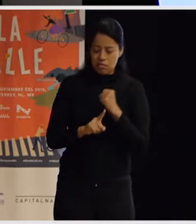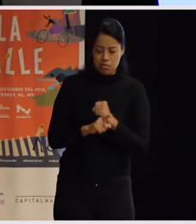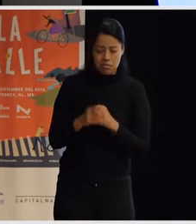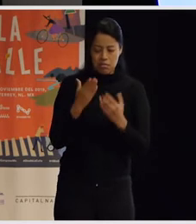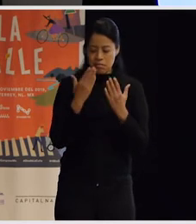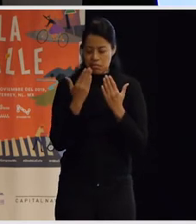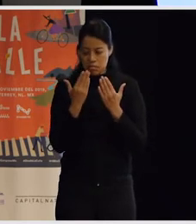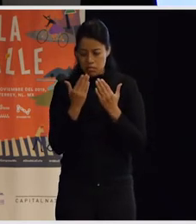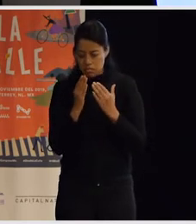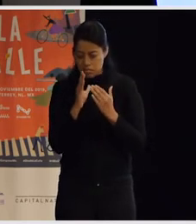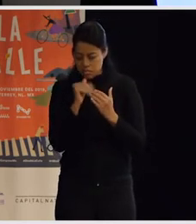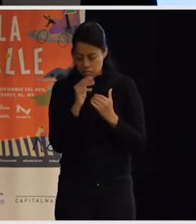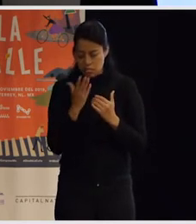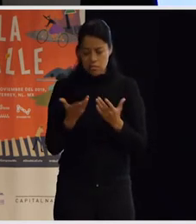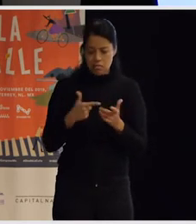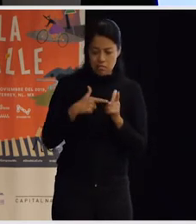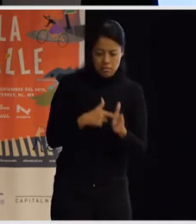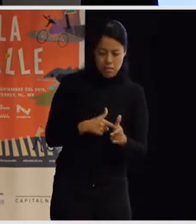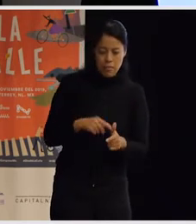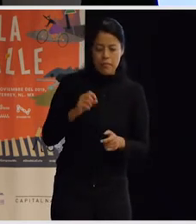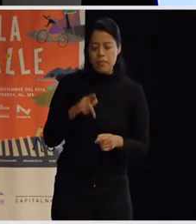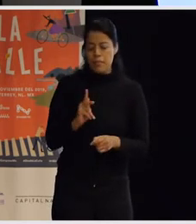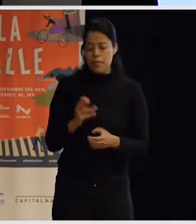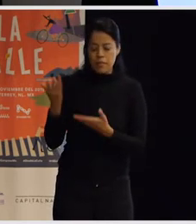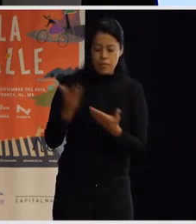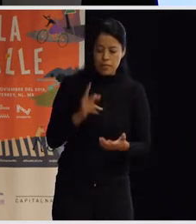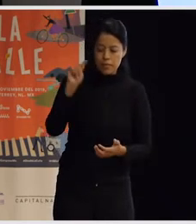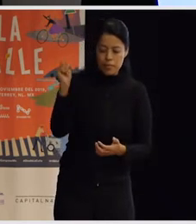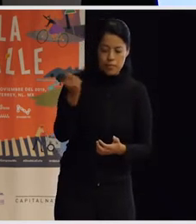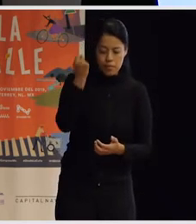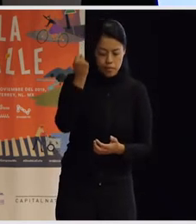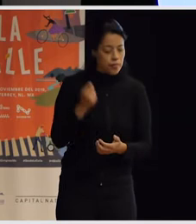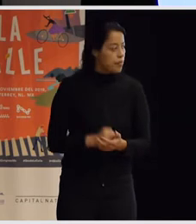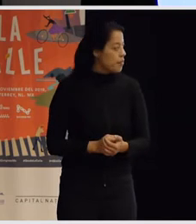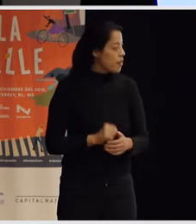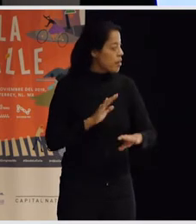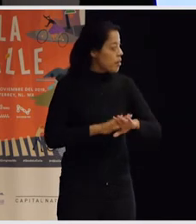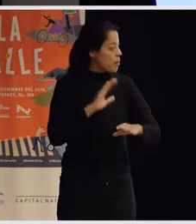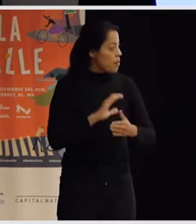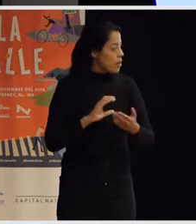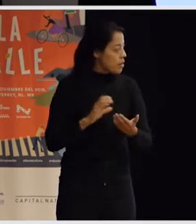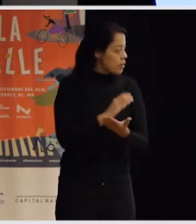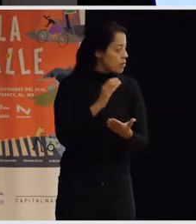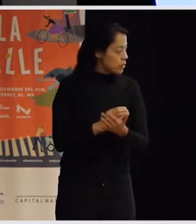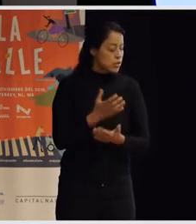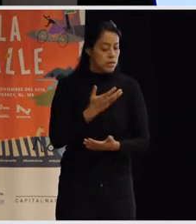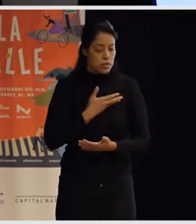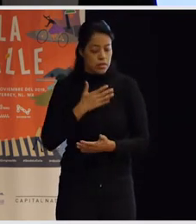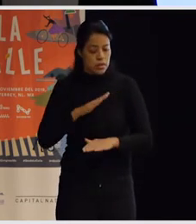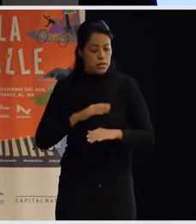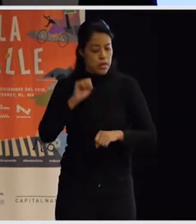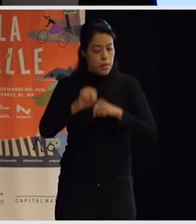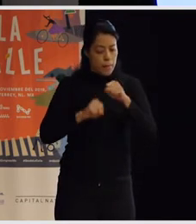y después cuando llegan estas últimas tecnologías de dobles pues empieza a ver que más ciudades empiezan a tener bicicletas